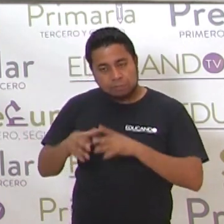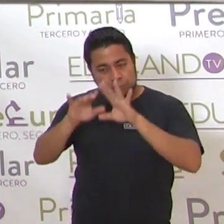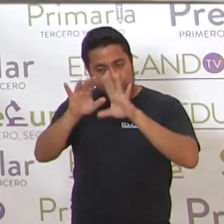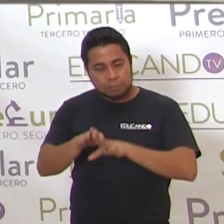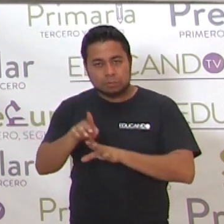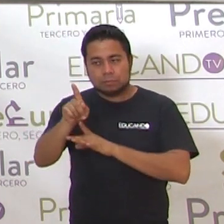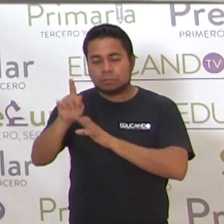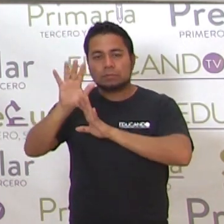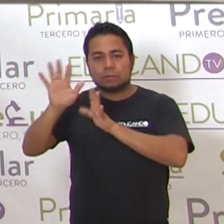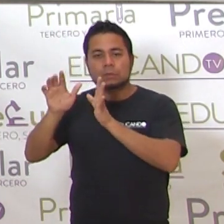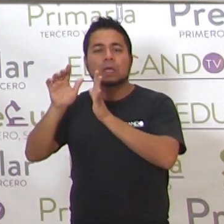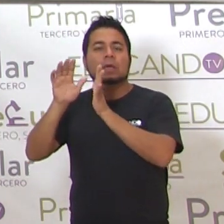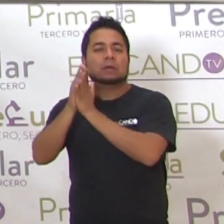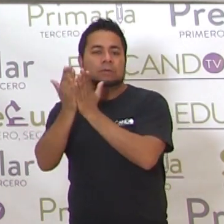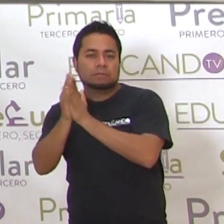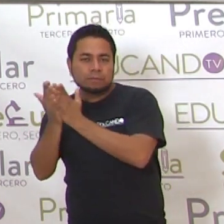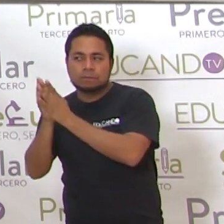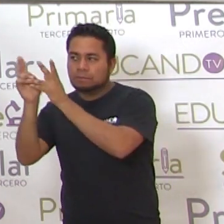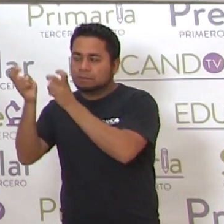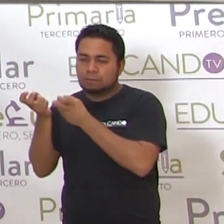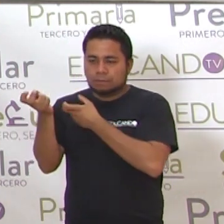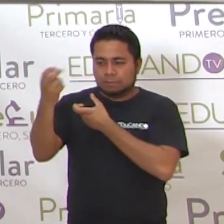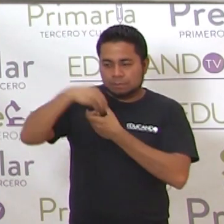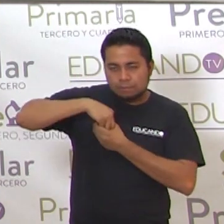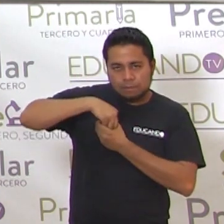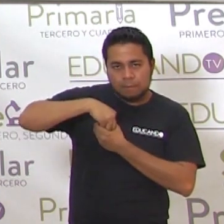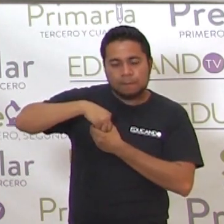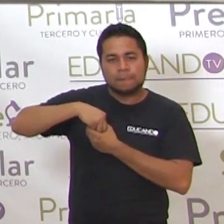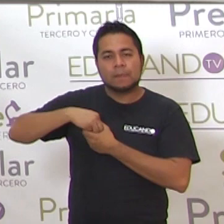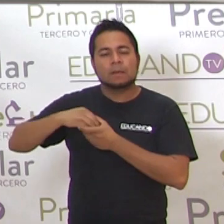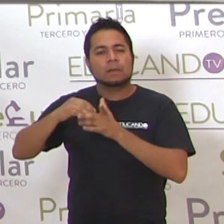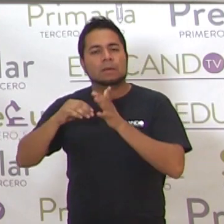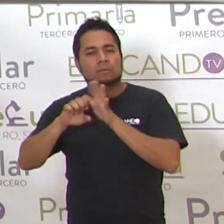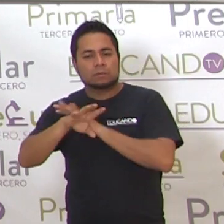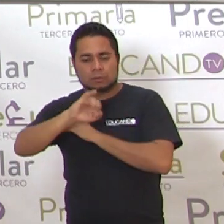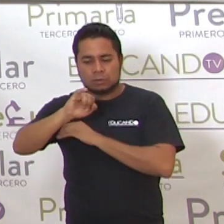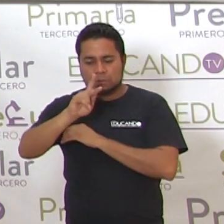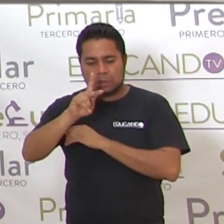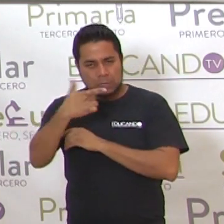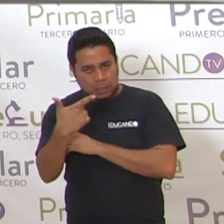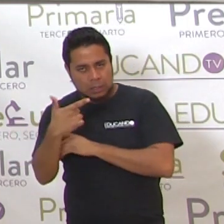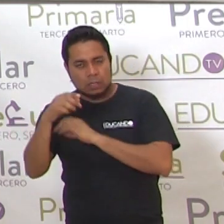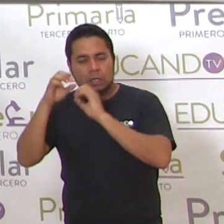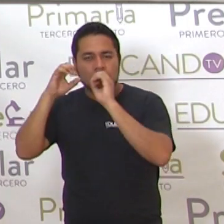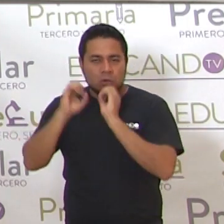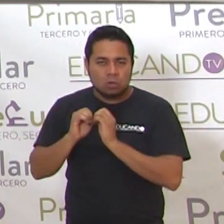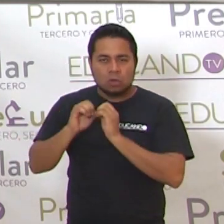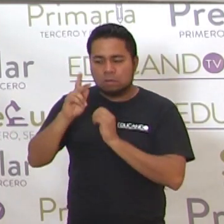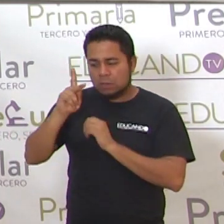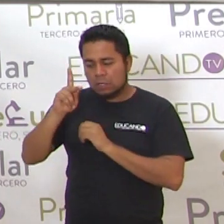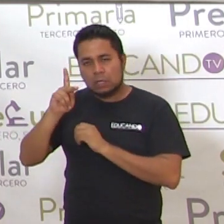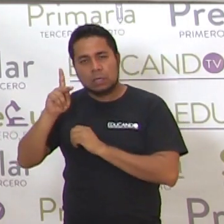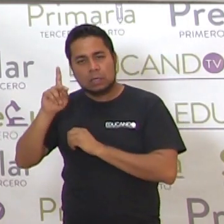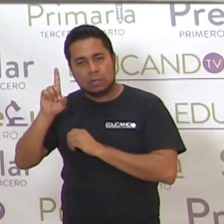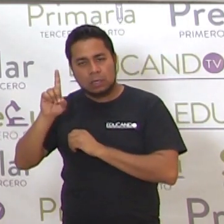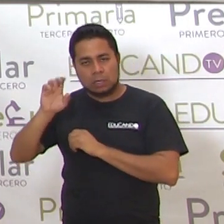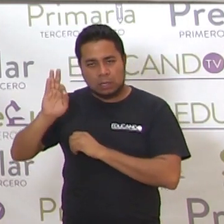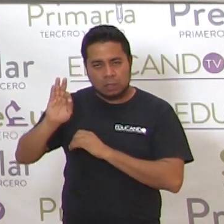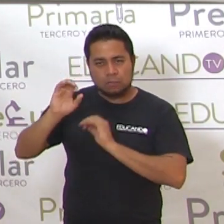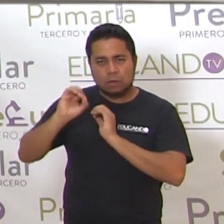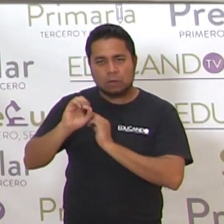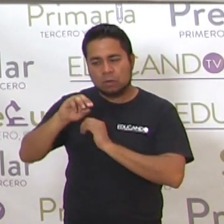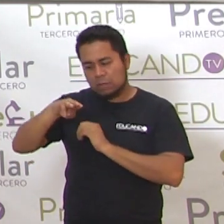adjuntado el archivo que vas a enviar sea jpg sea pdf o sea